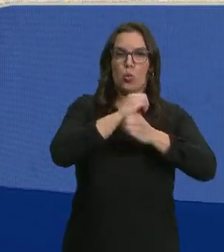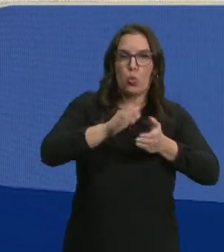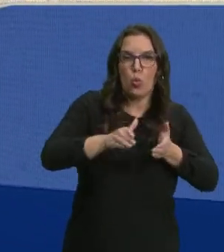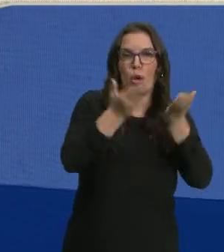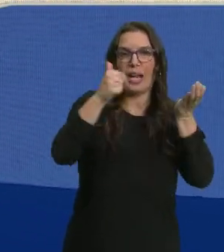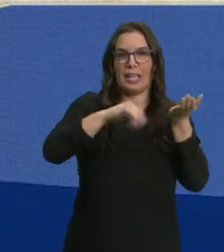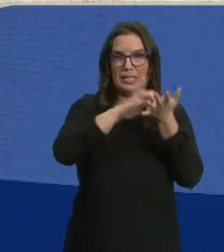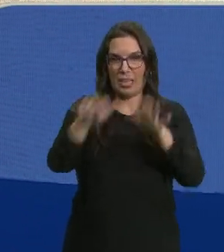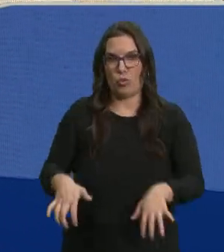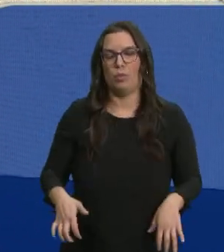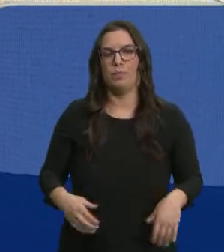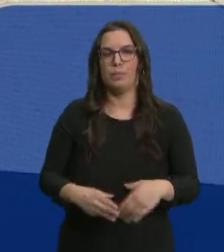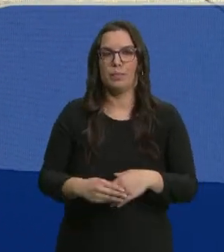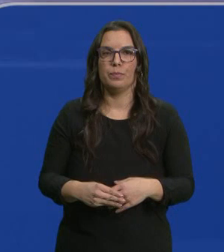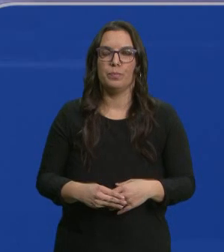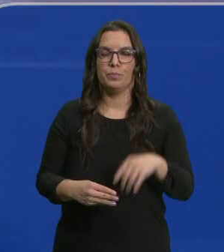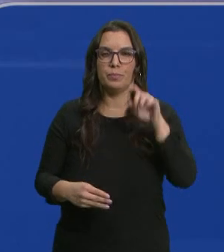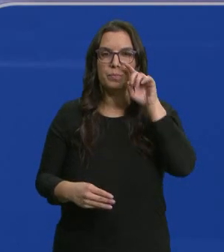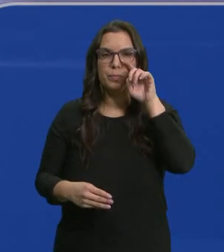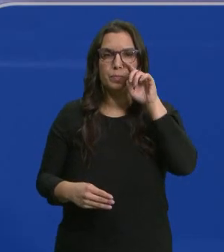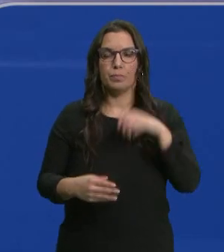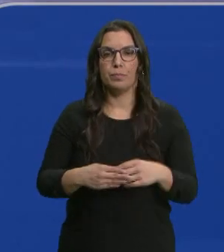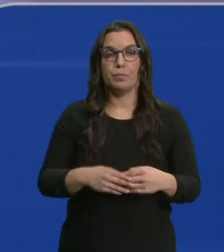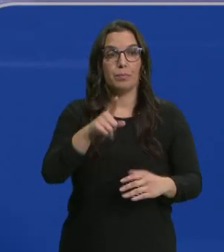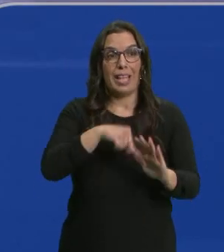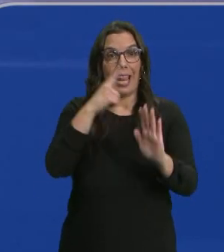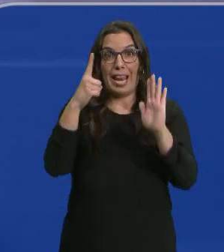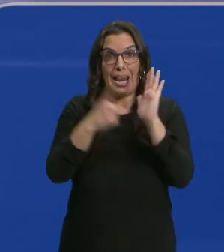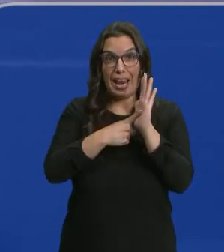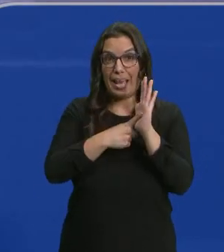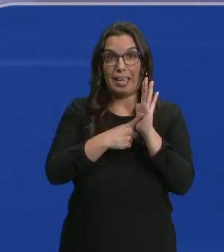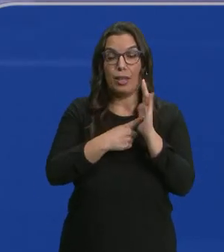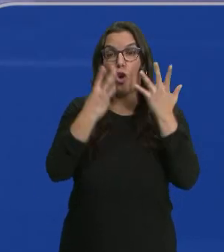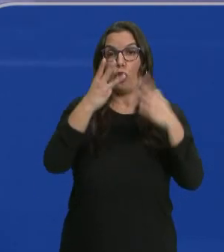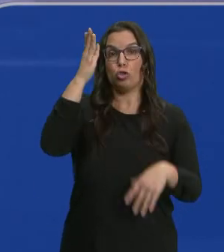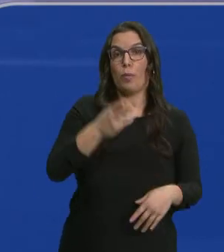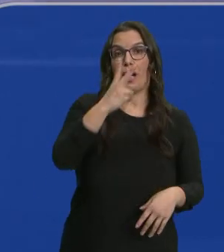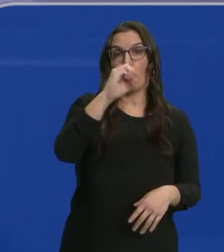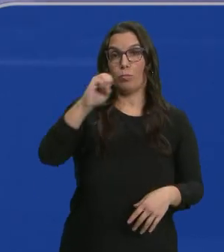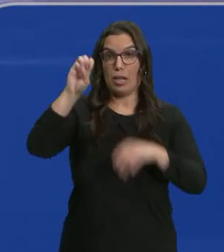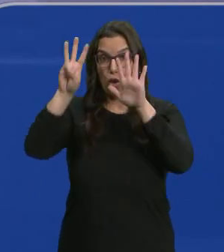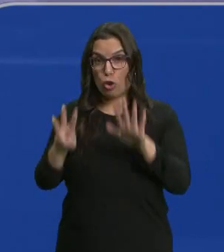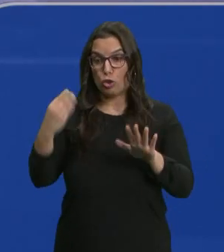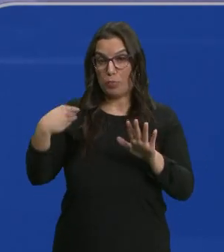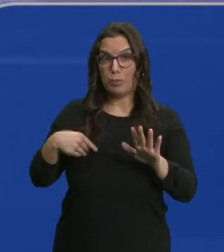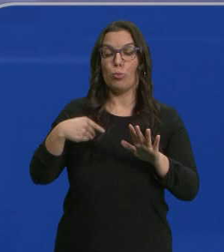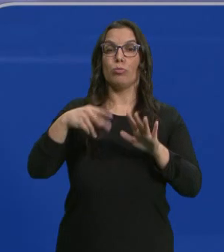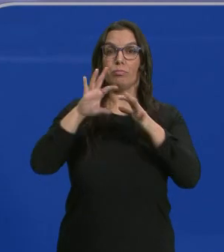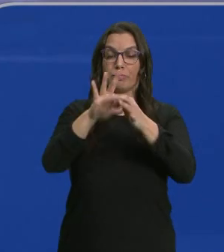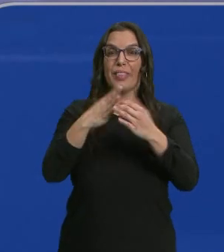nuclear en Castilla y León. Se salta la Ley 8/2008 del diálogo